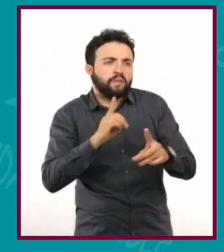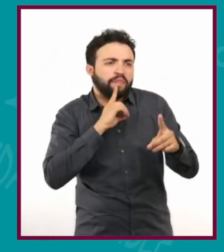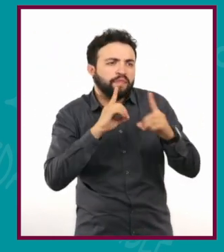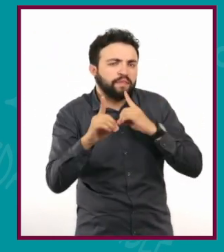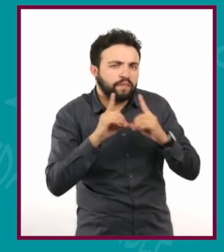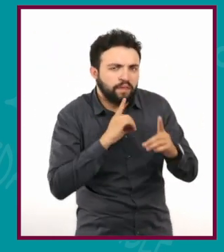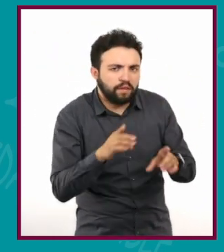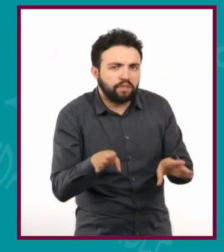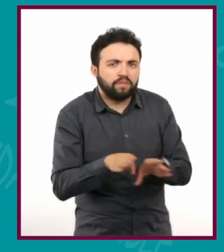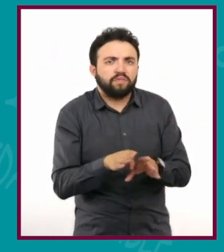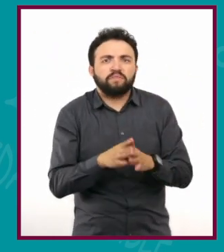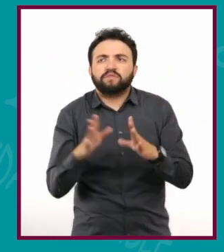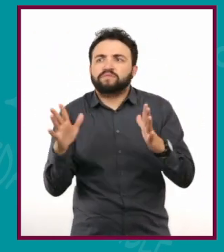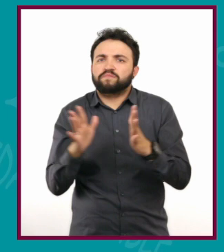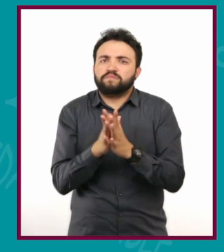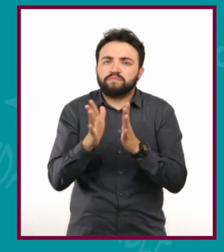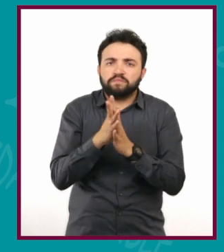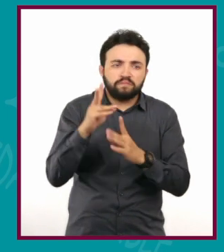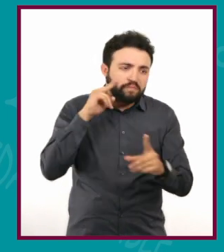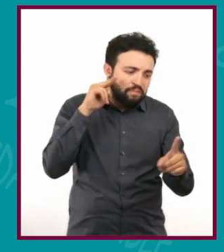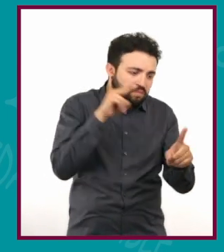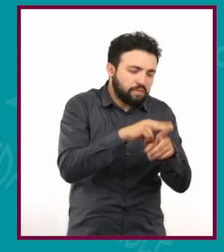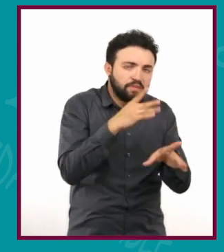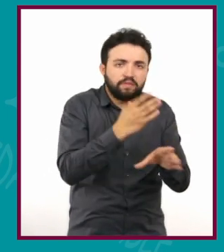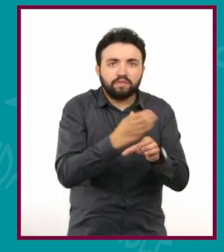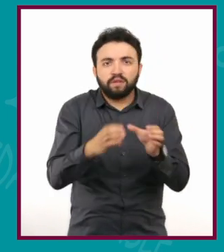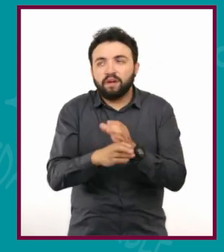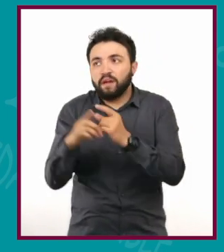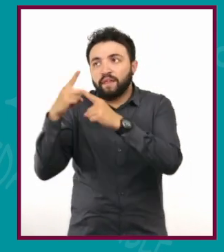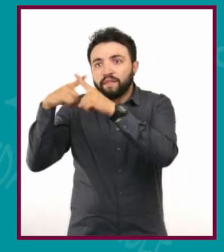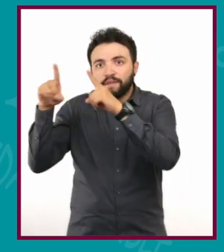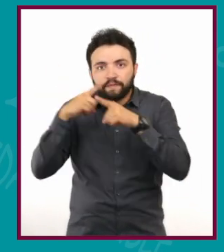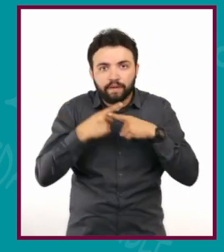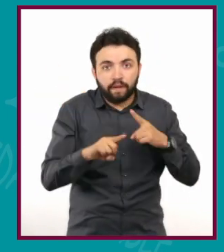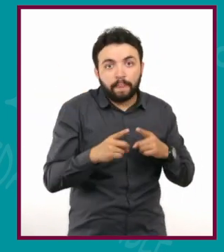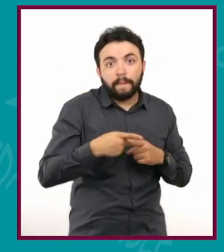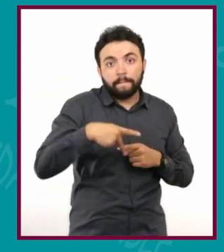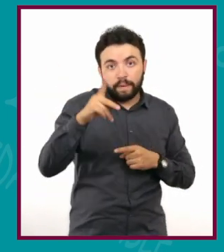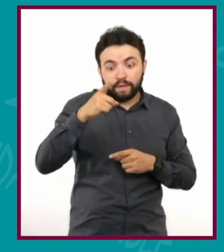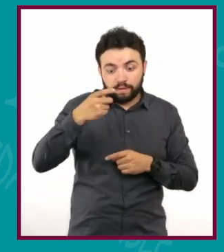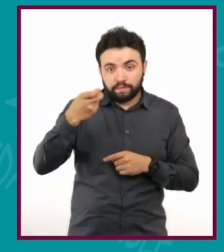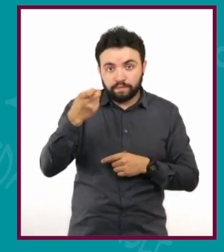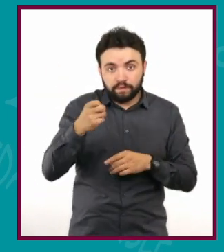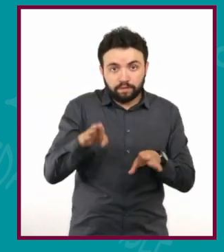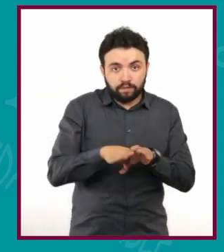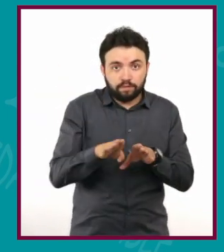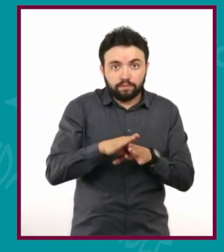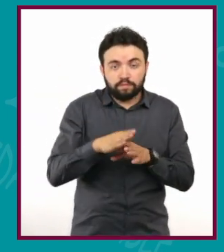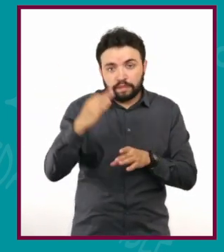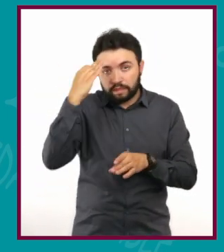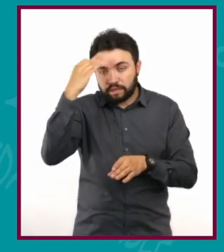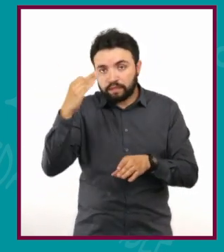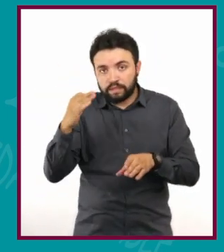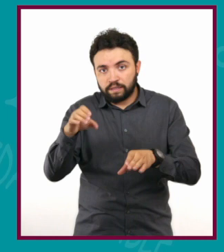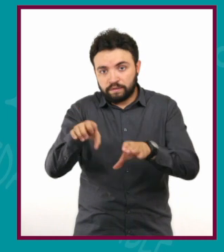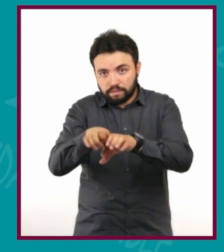de discusiones, de puntos de vista diferentes, pero que justo